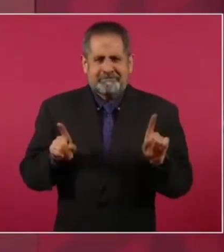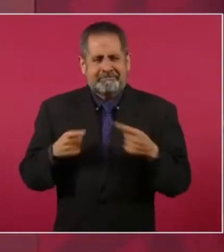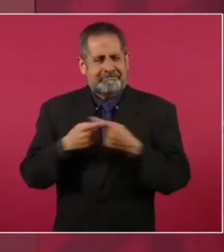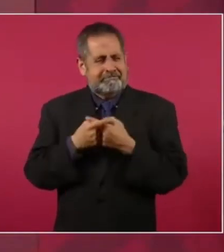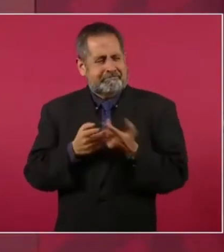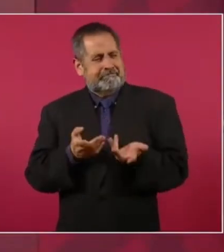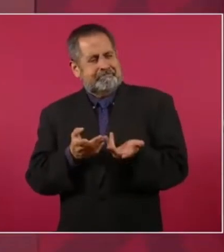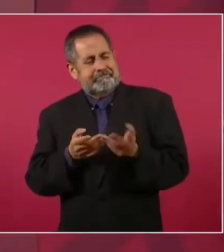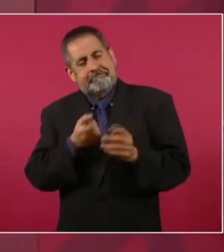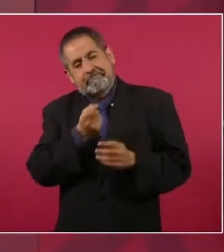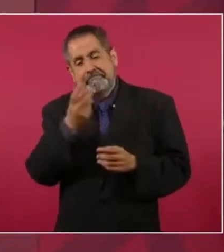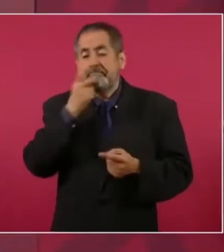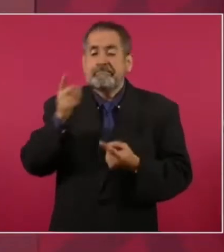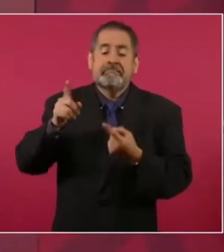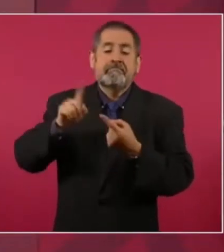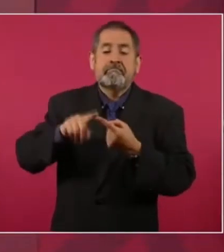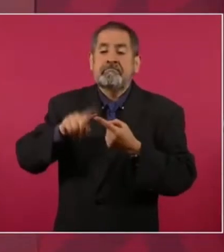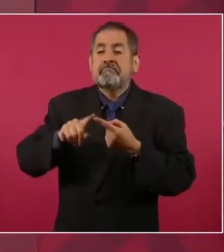Una que